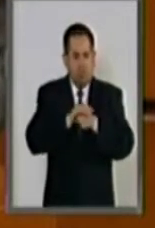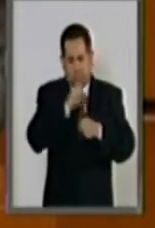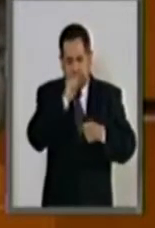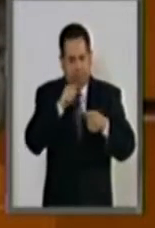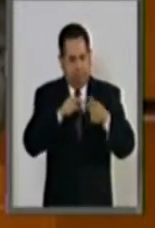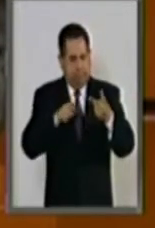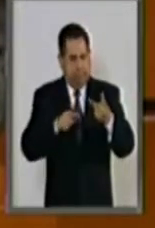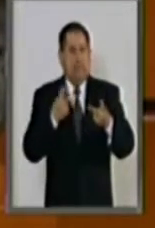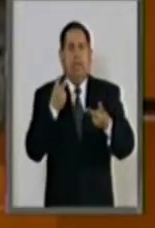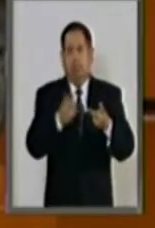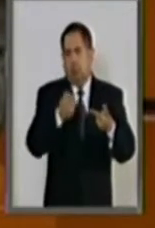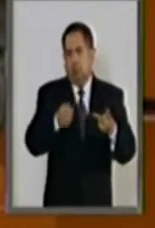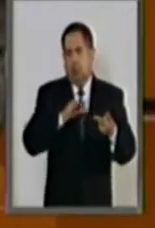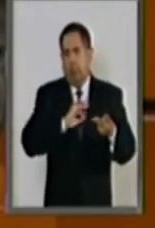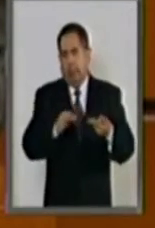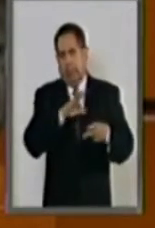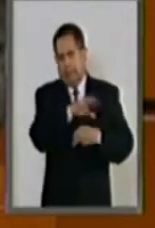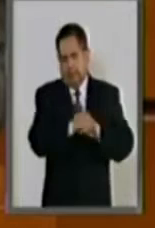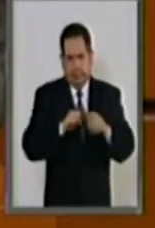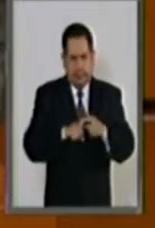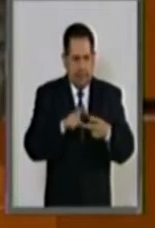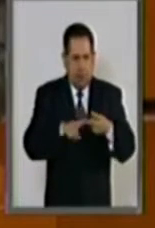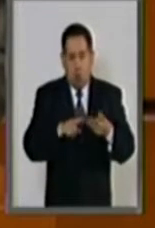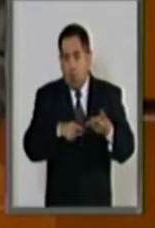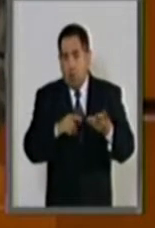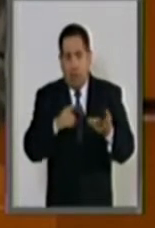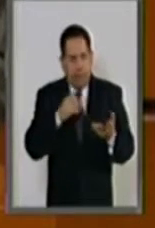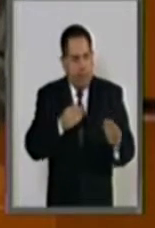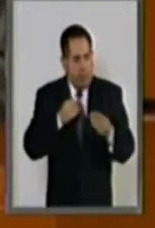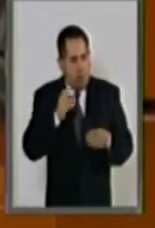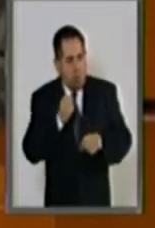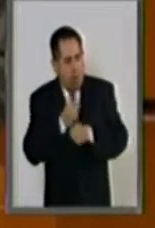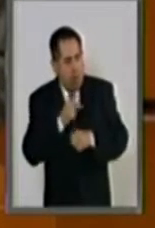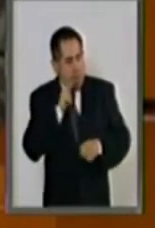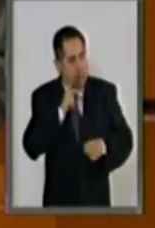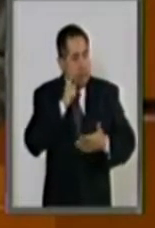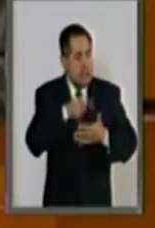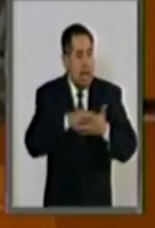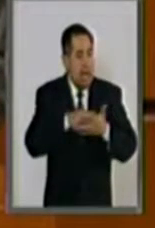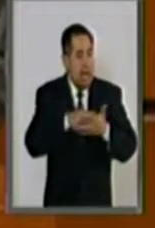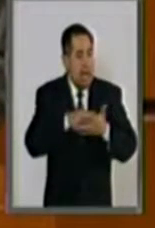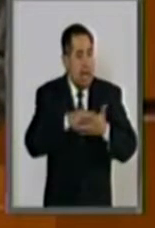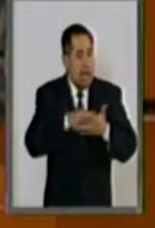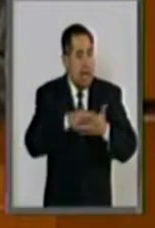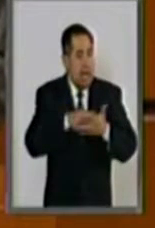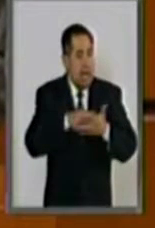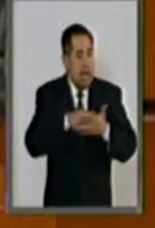efectos de los criterios de oportunidad, mismos en los que el Ministerio Público